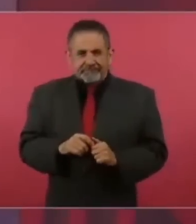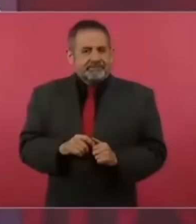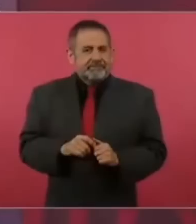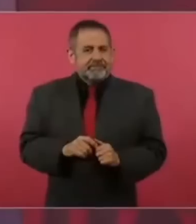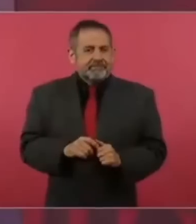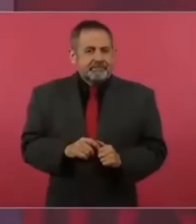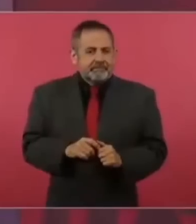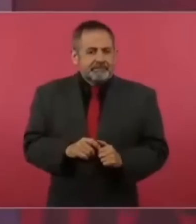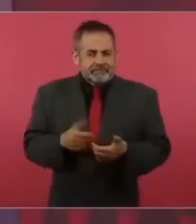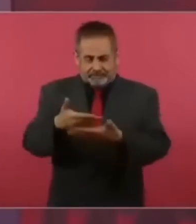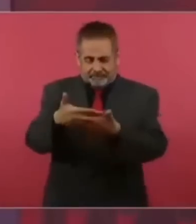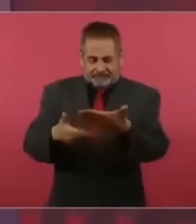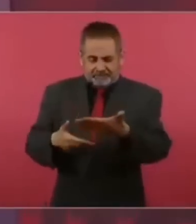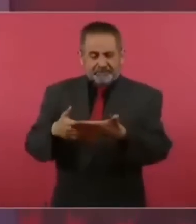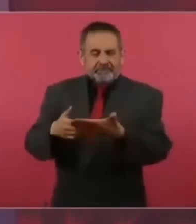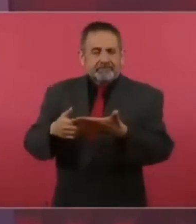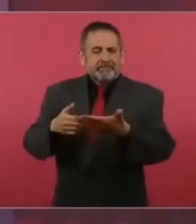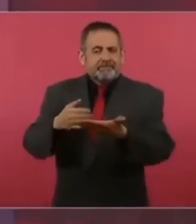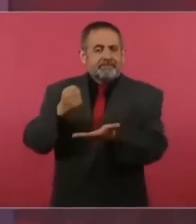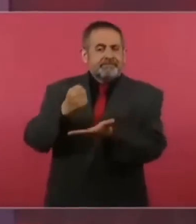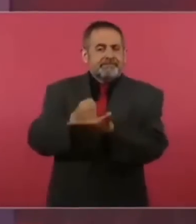en los tratados de Juárez,